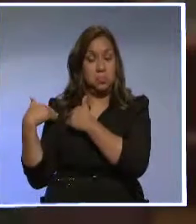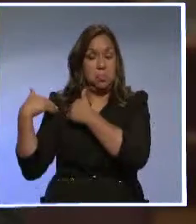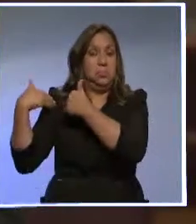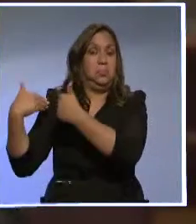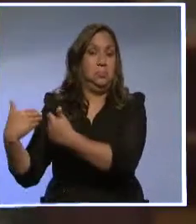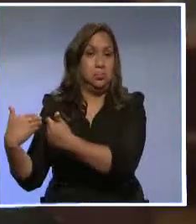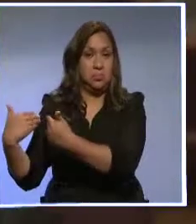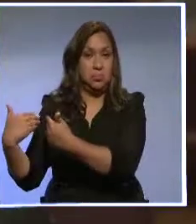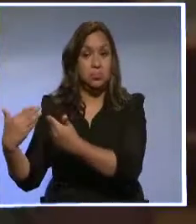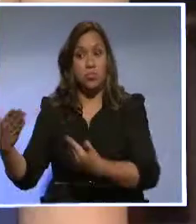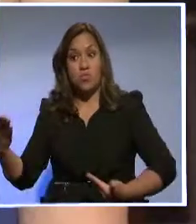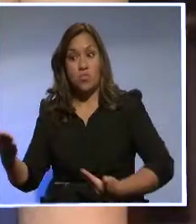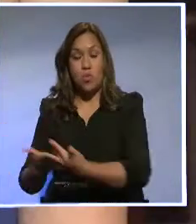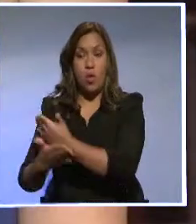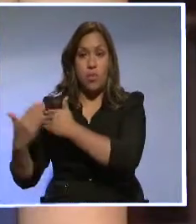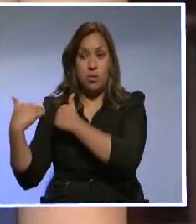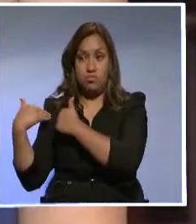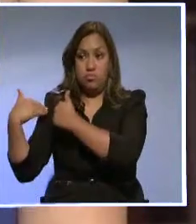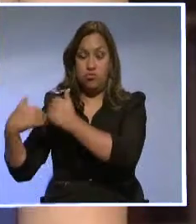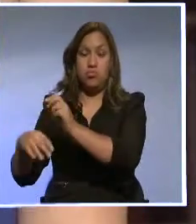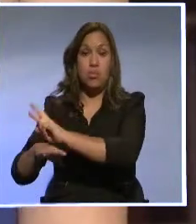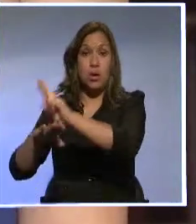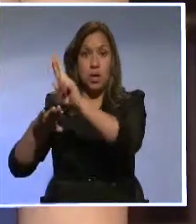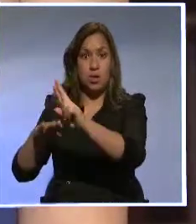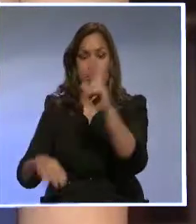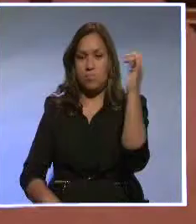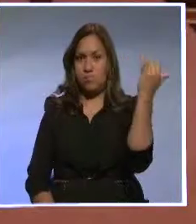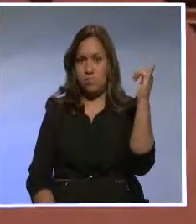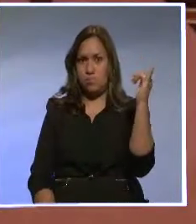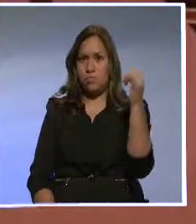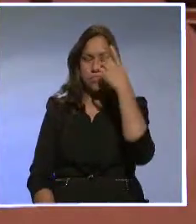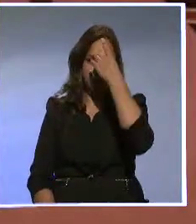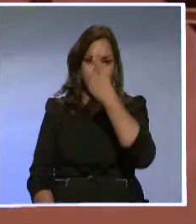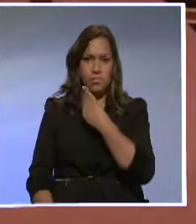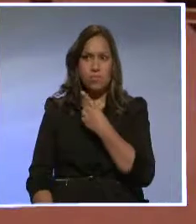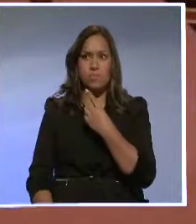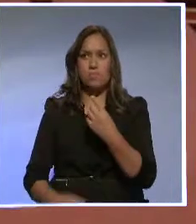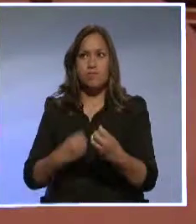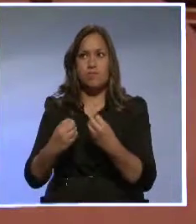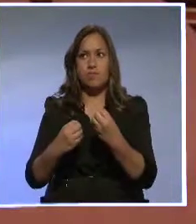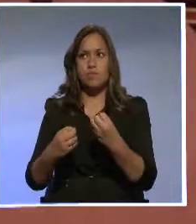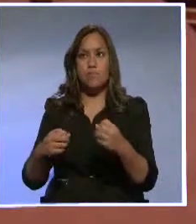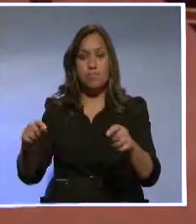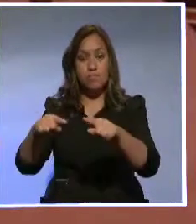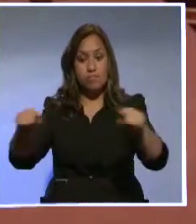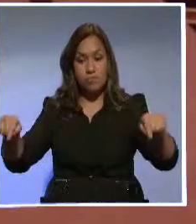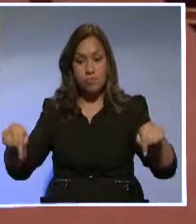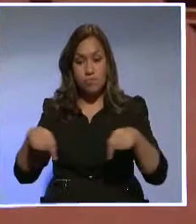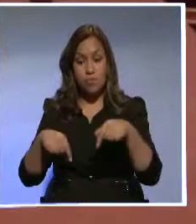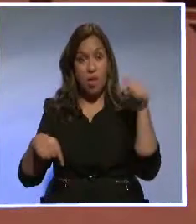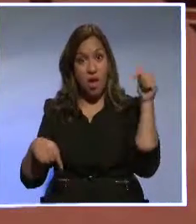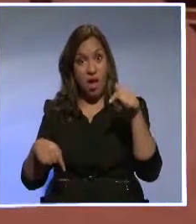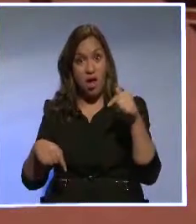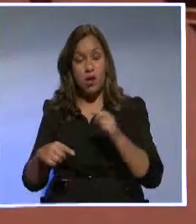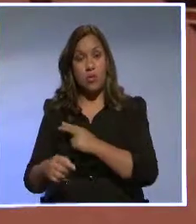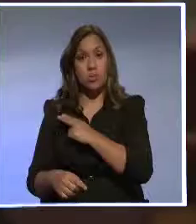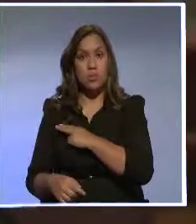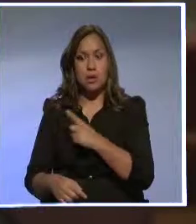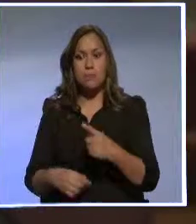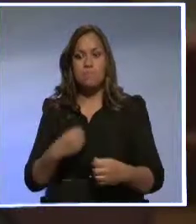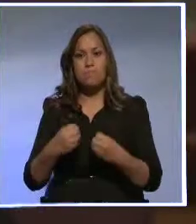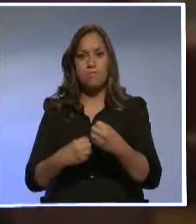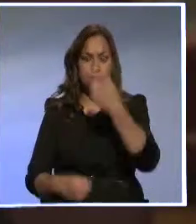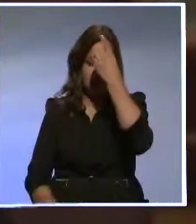atribuciones al rector del yacht hay para que decida qué es lo que se hace en el polígono dónde está levantada la universidad es decir